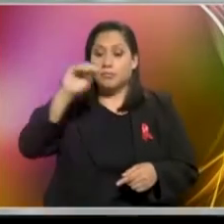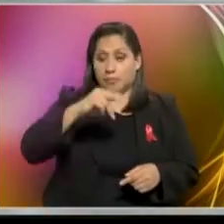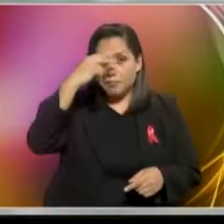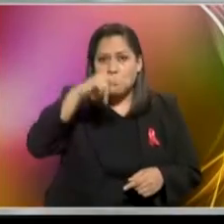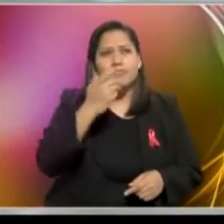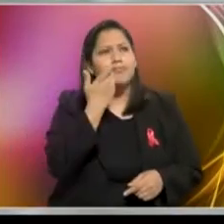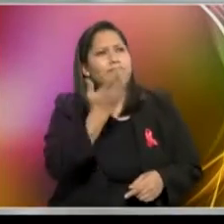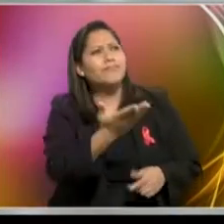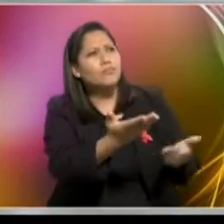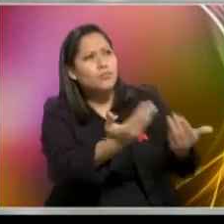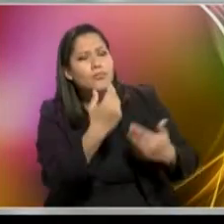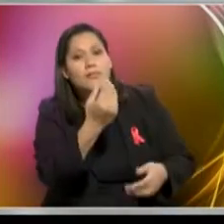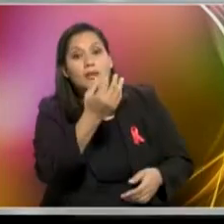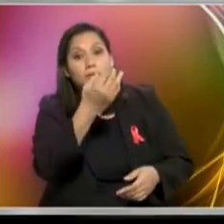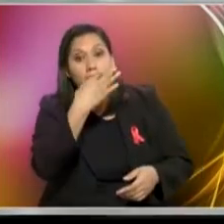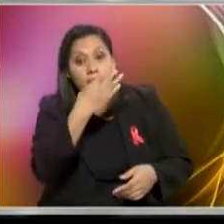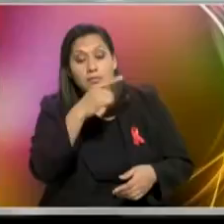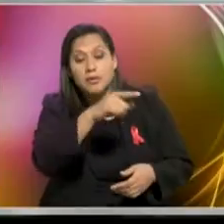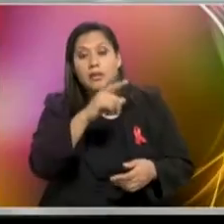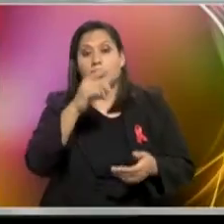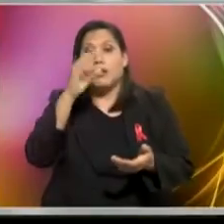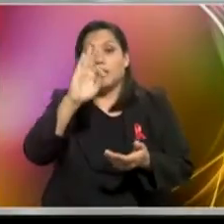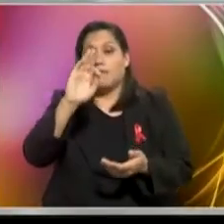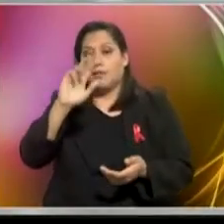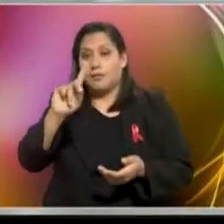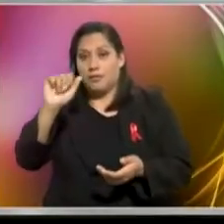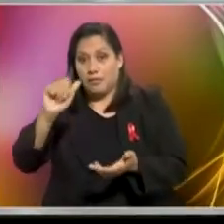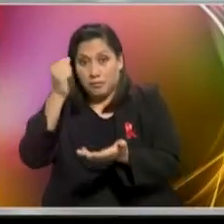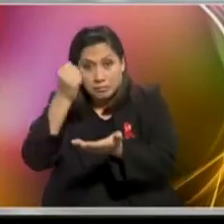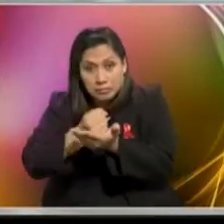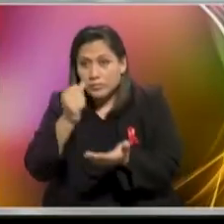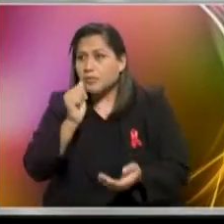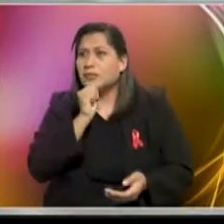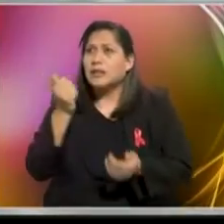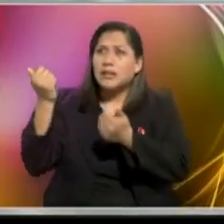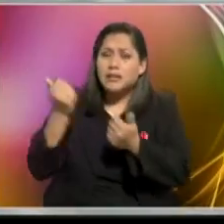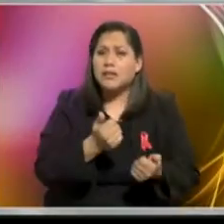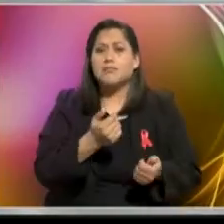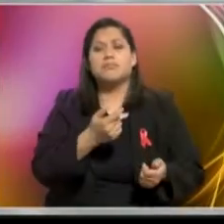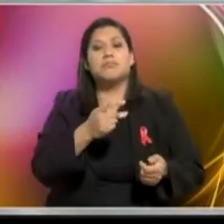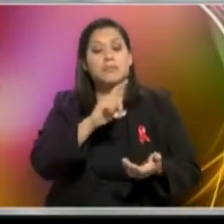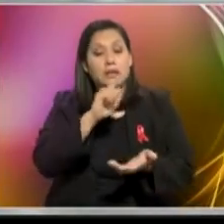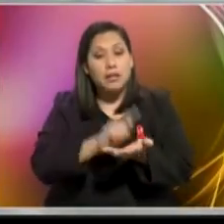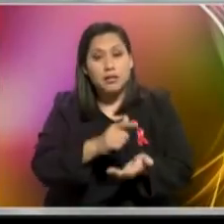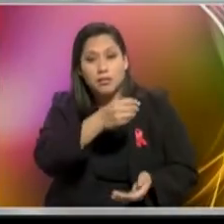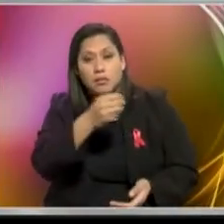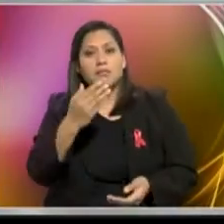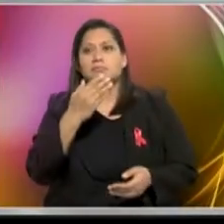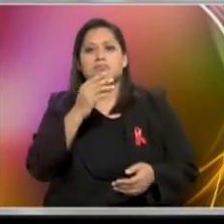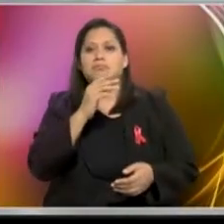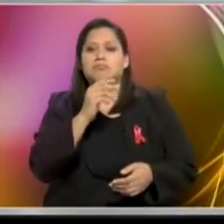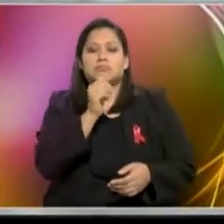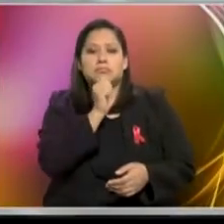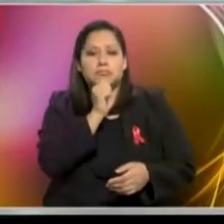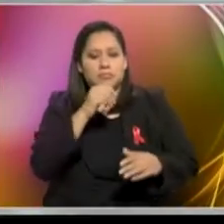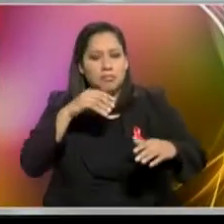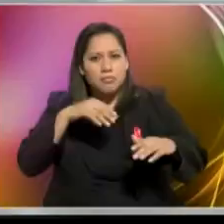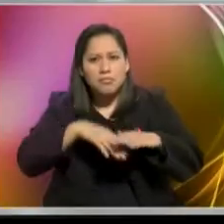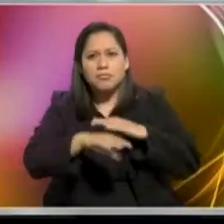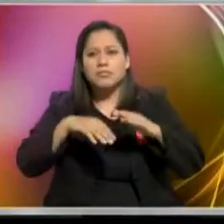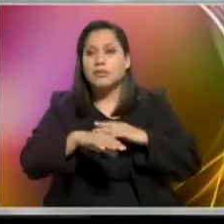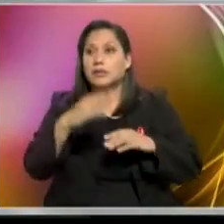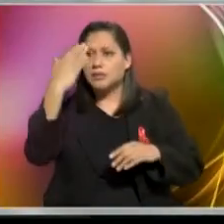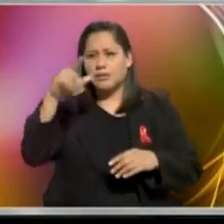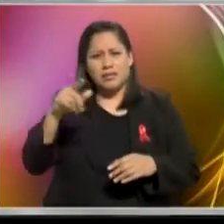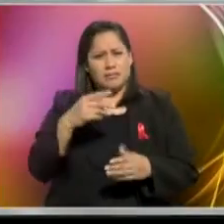buscar medicamentos que no están aprobados por la FDA y a importarlos de manera ilegal, pues Sumamente fuerte esta historia. cubriendo esta Sí. necesidad, porque además es un personaje que no